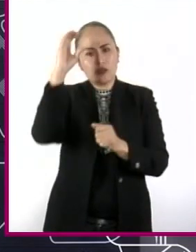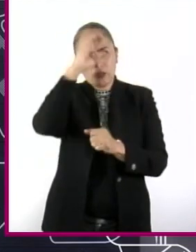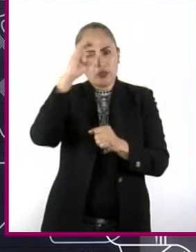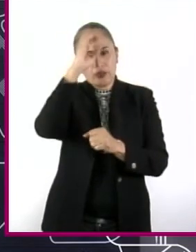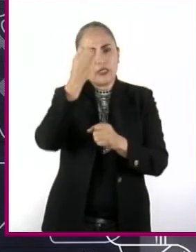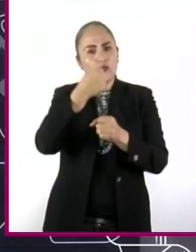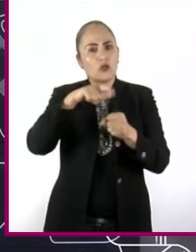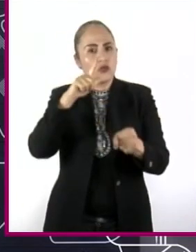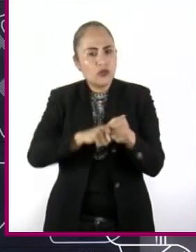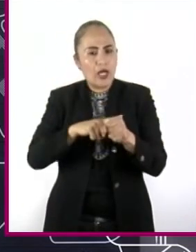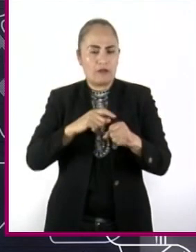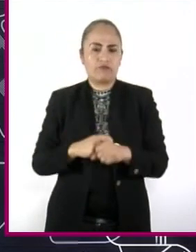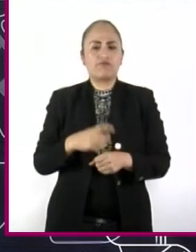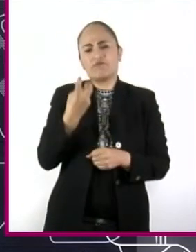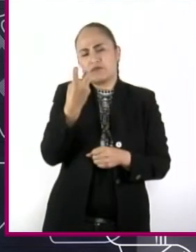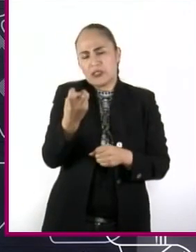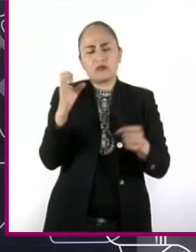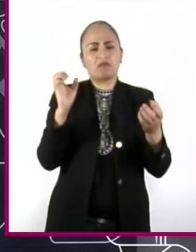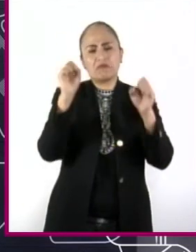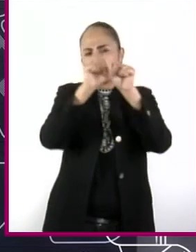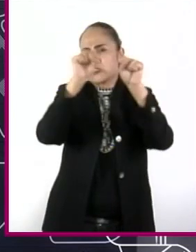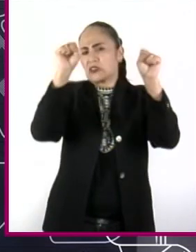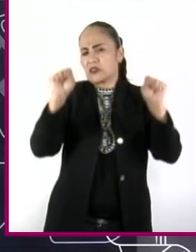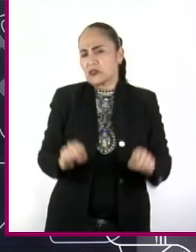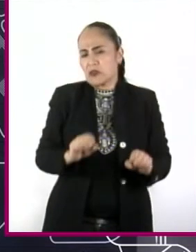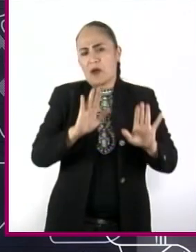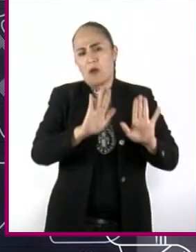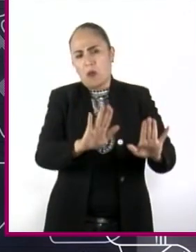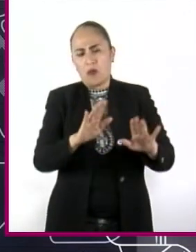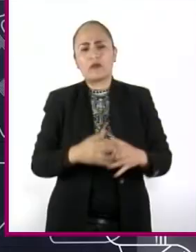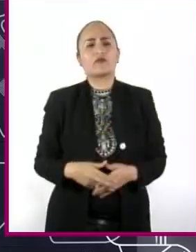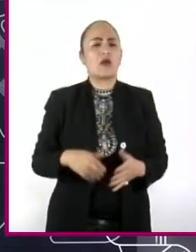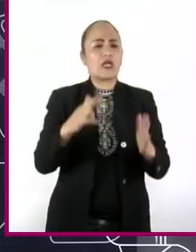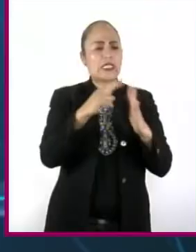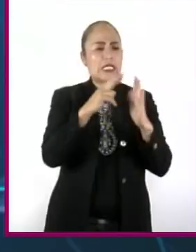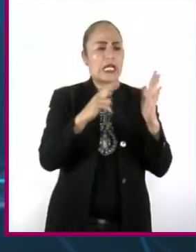concepto de sistema muy abstracto y busca reglas generales a